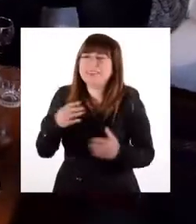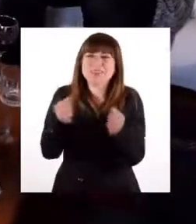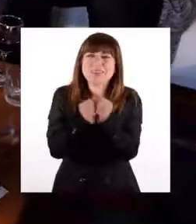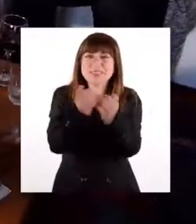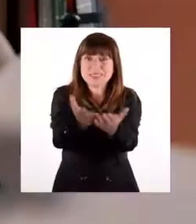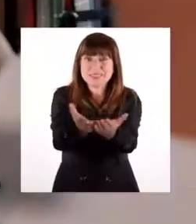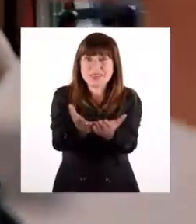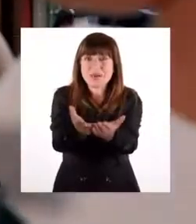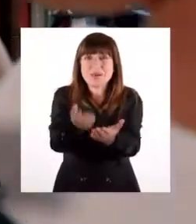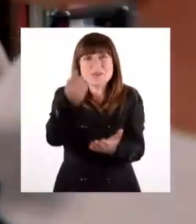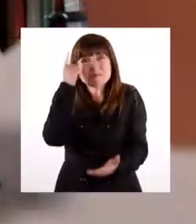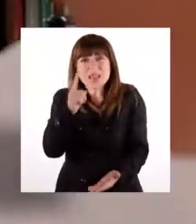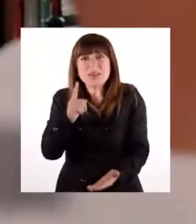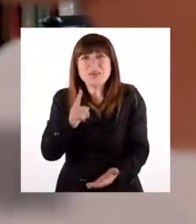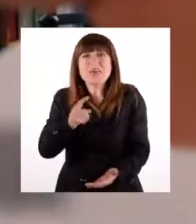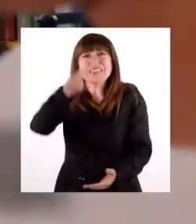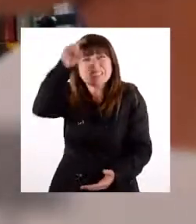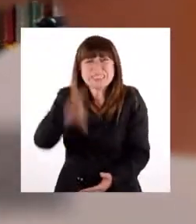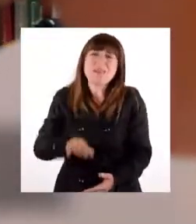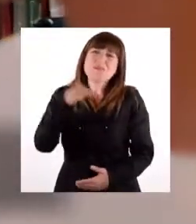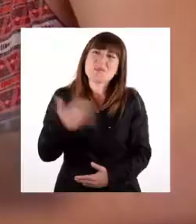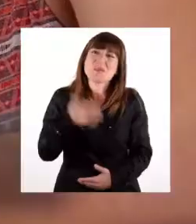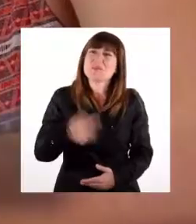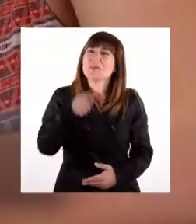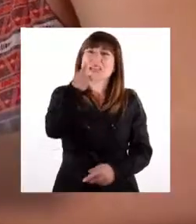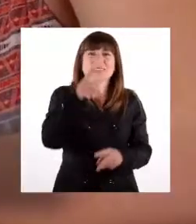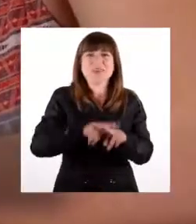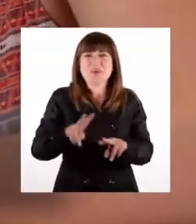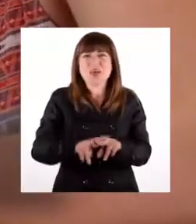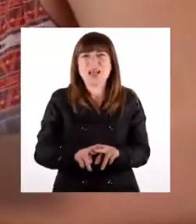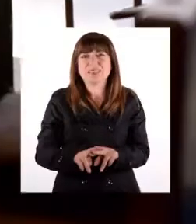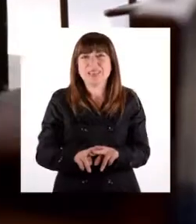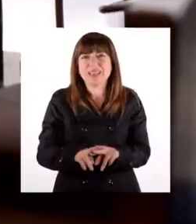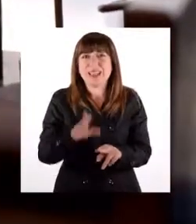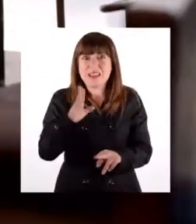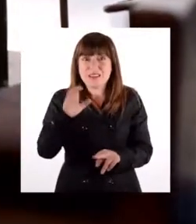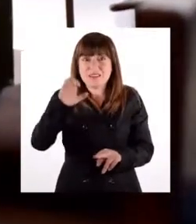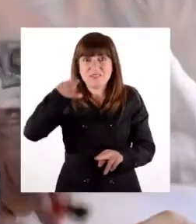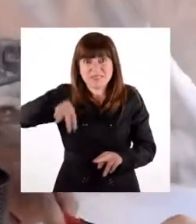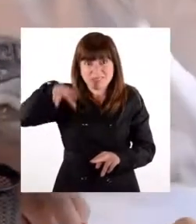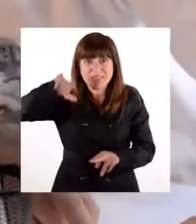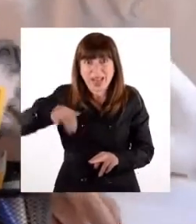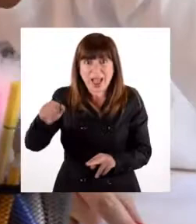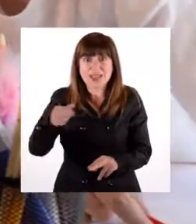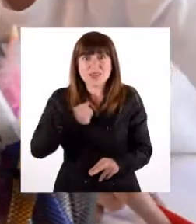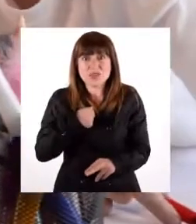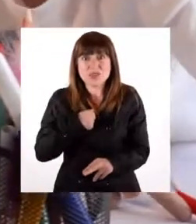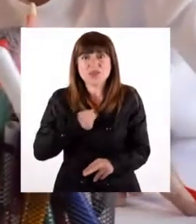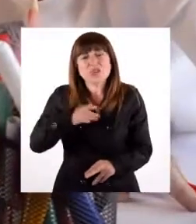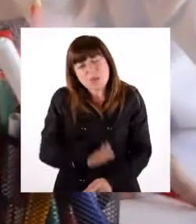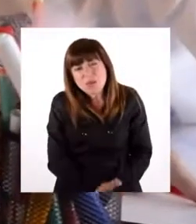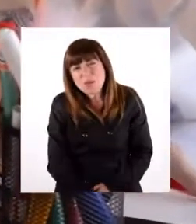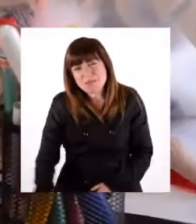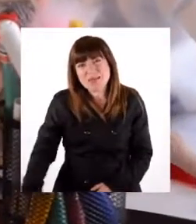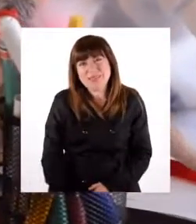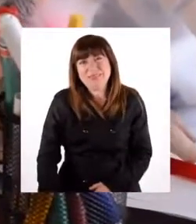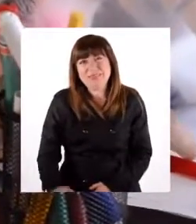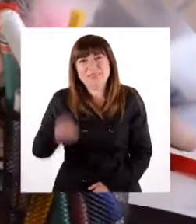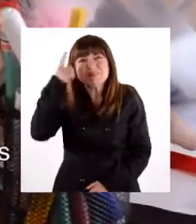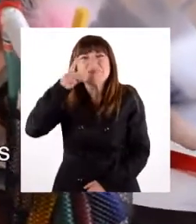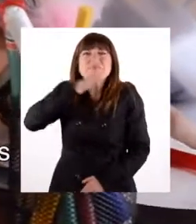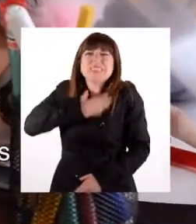es genial estar contigo, también sé que es muy importante lo que tú haces. Benja y yo somos los más